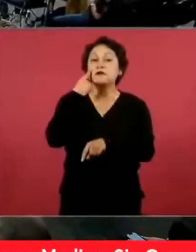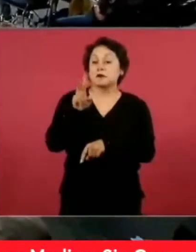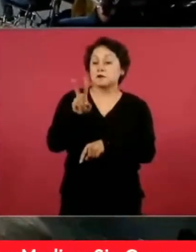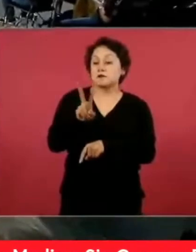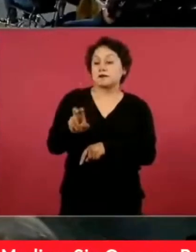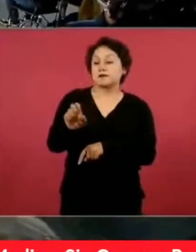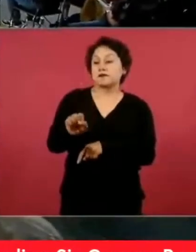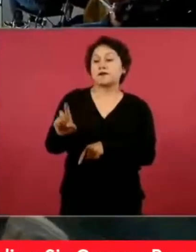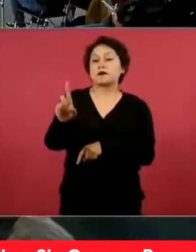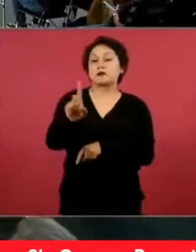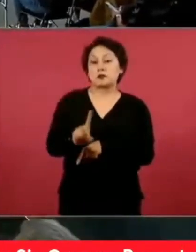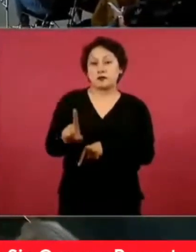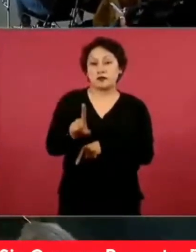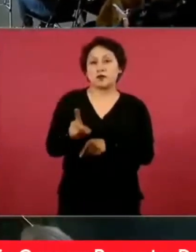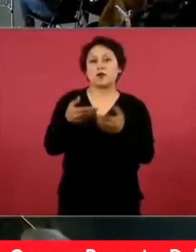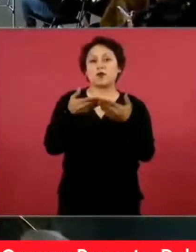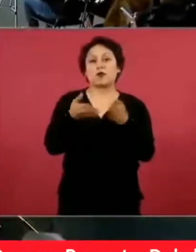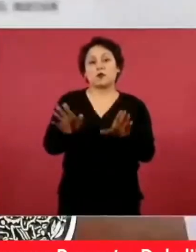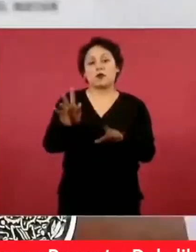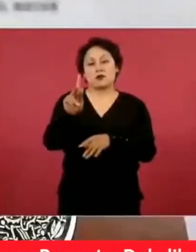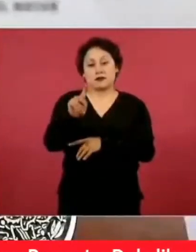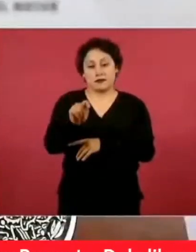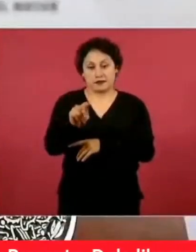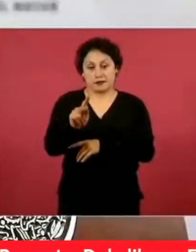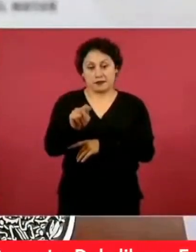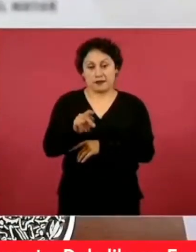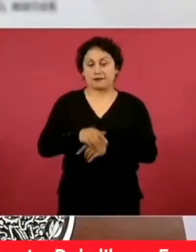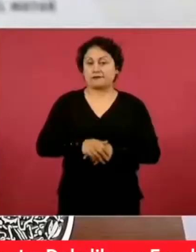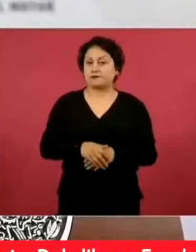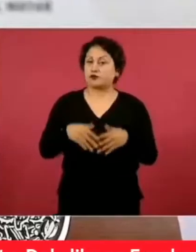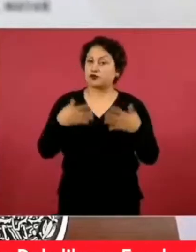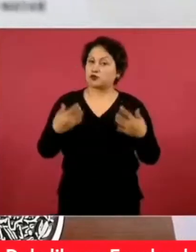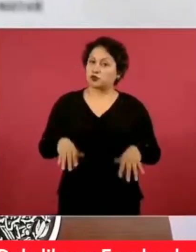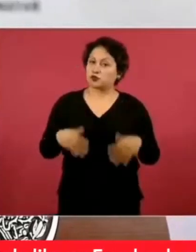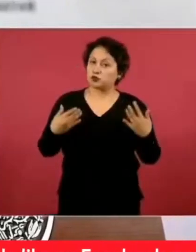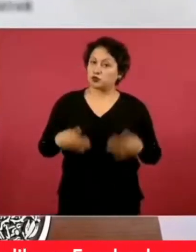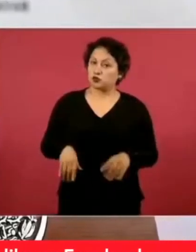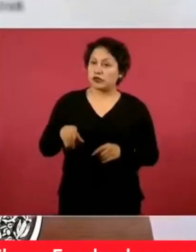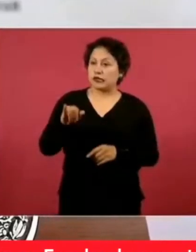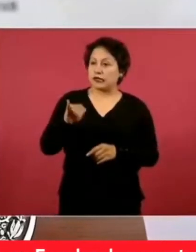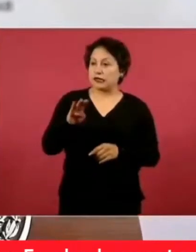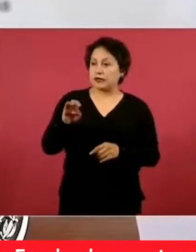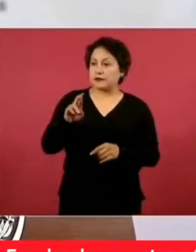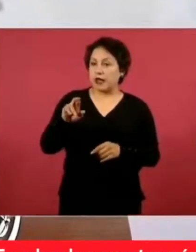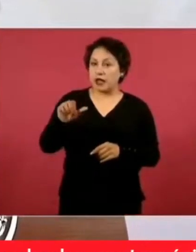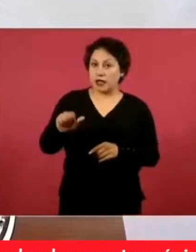públicos. Epineño Ibarra es muy bueno,